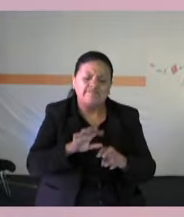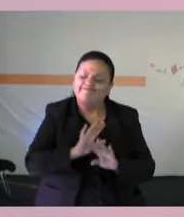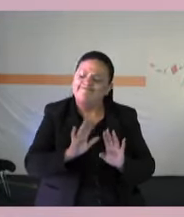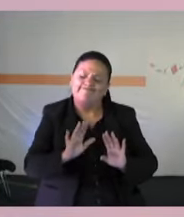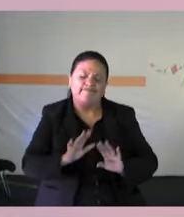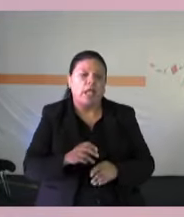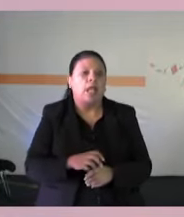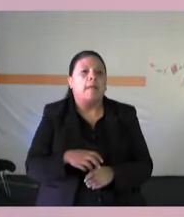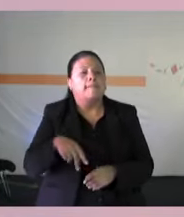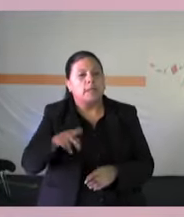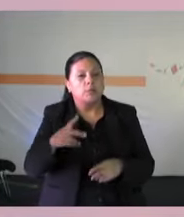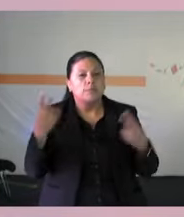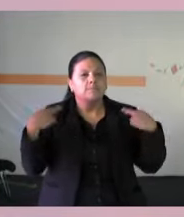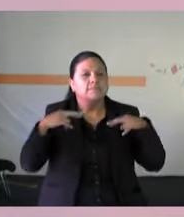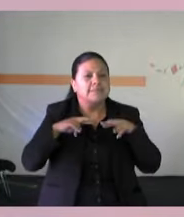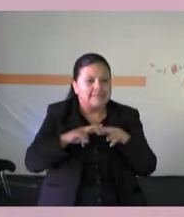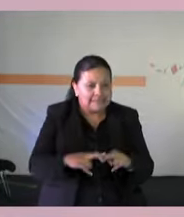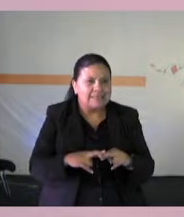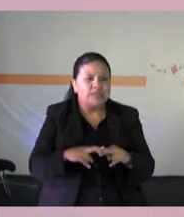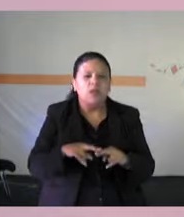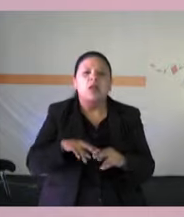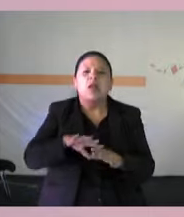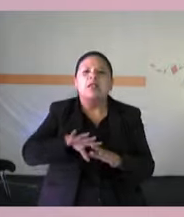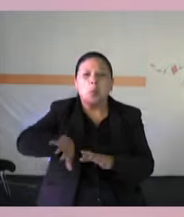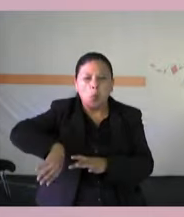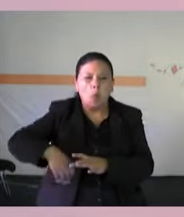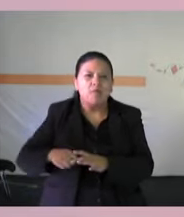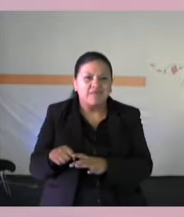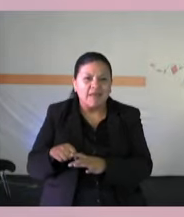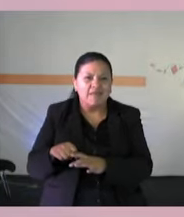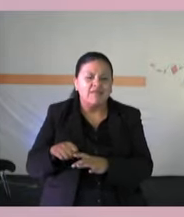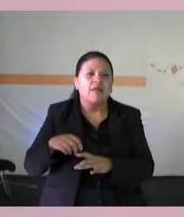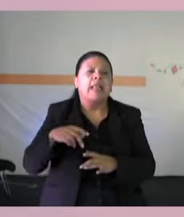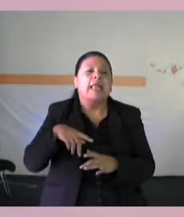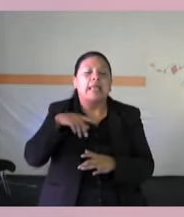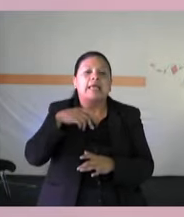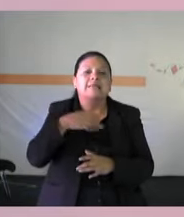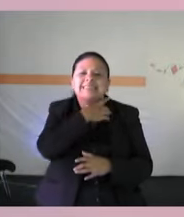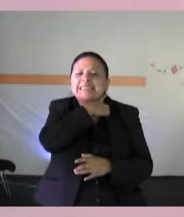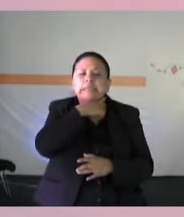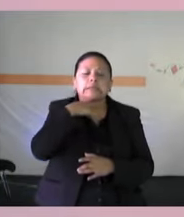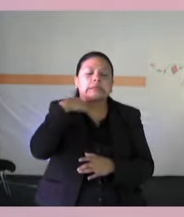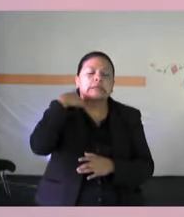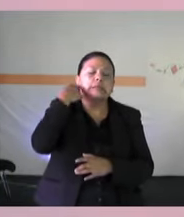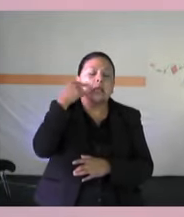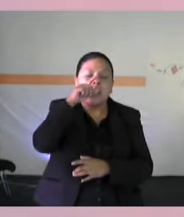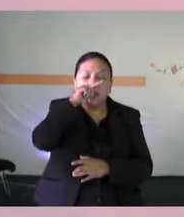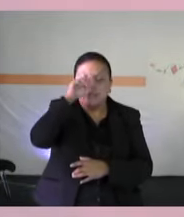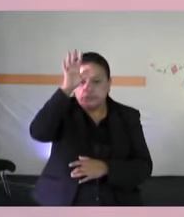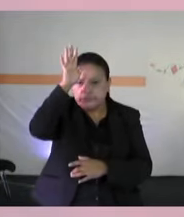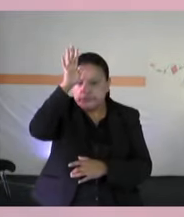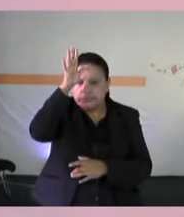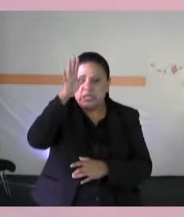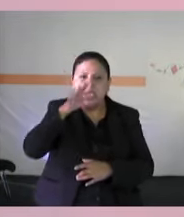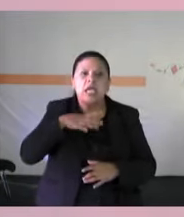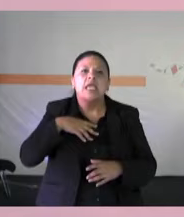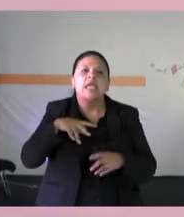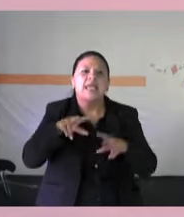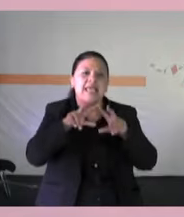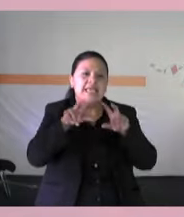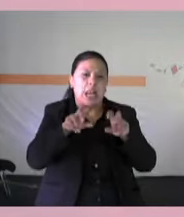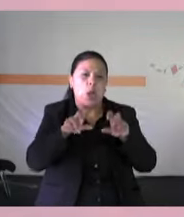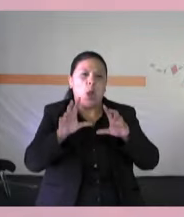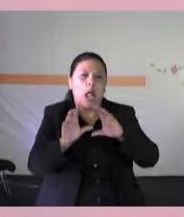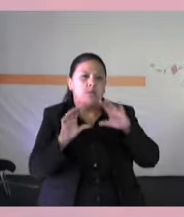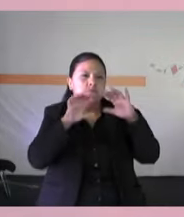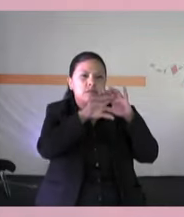pero claro, eran muchos días en Jalisco, hacía mucho calor, y entonces estaban congeladas. O sea, eran más o menos que